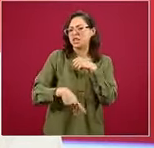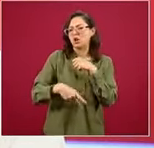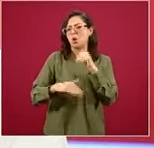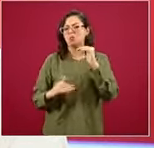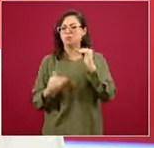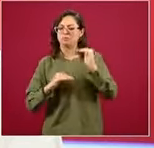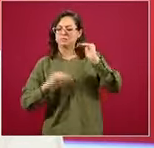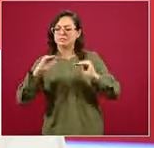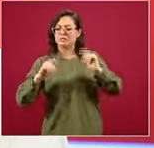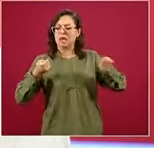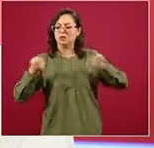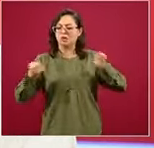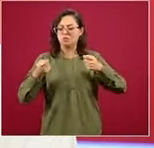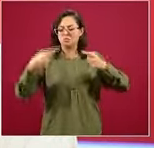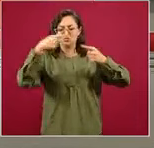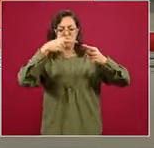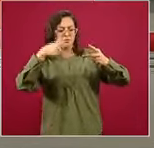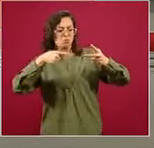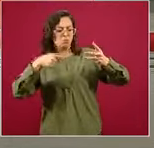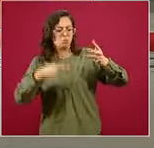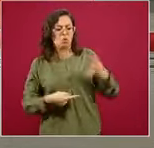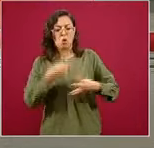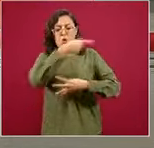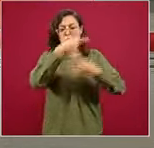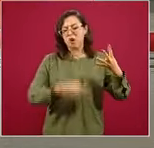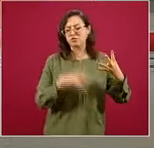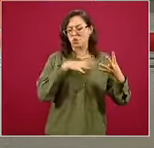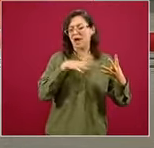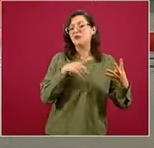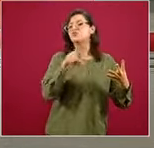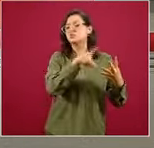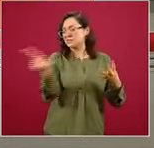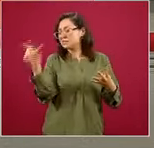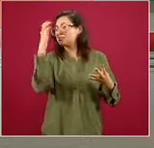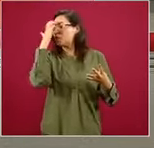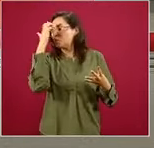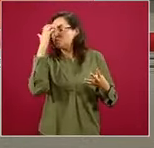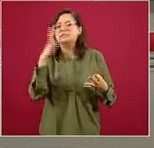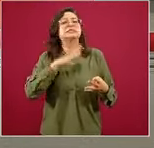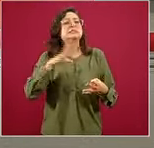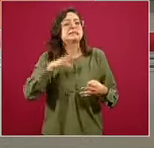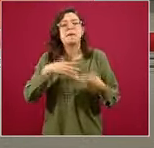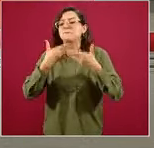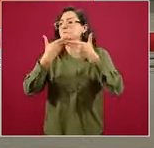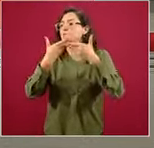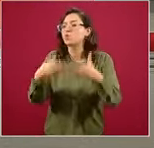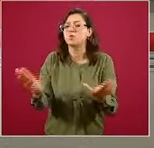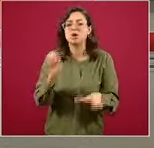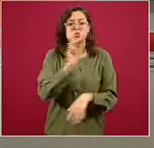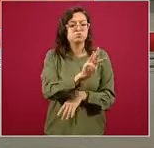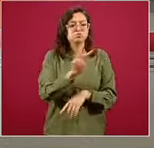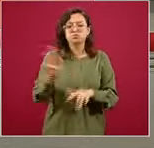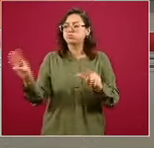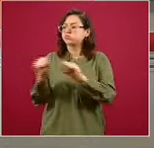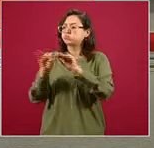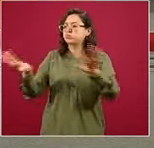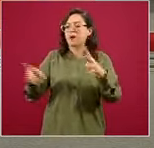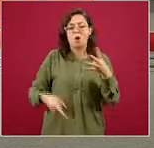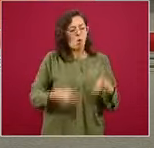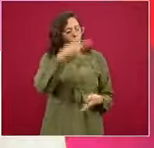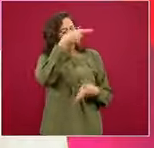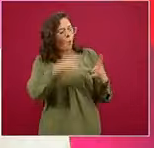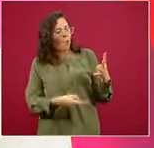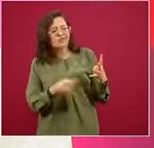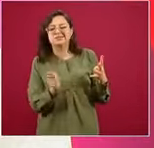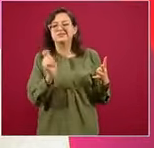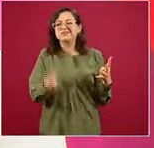veces, están en el portal coronavirus.gov.mx para que el que los quiera ver los conozca. Y estos 4 indicadores,